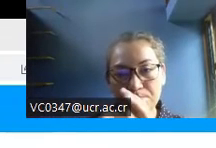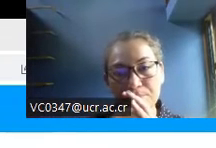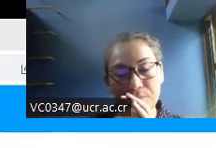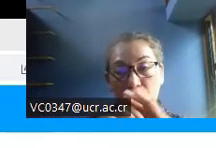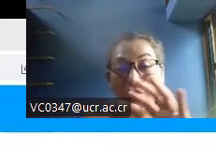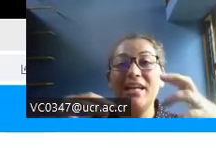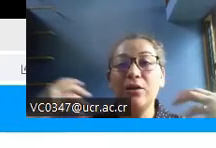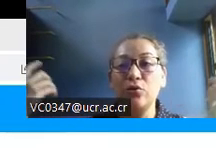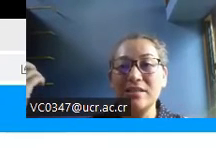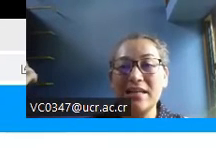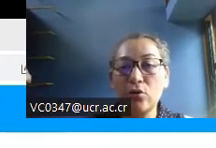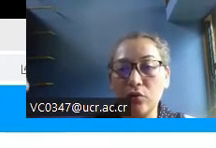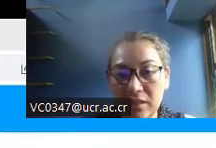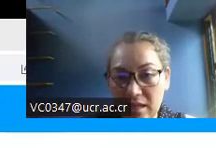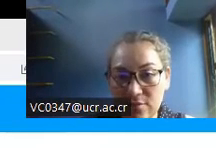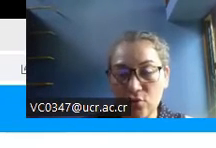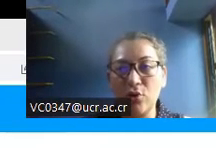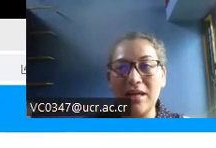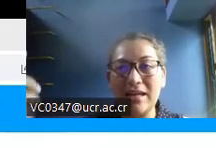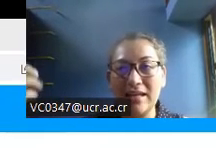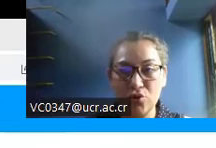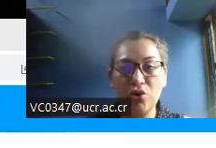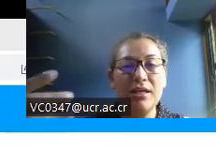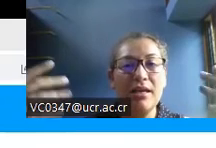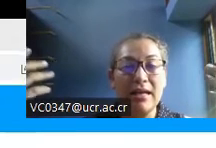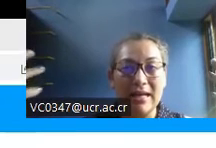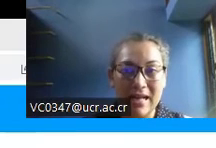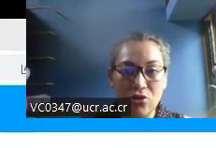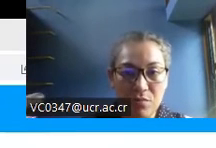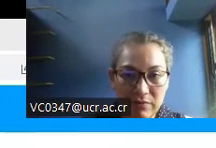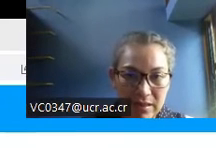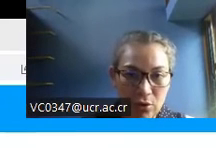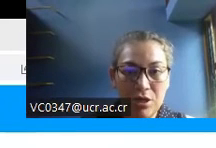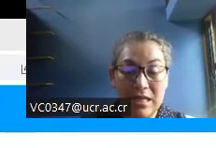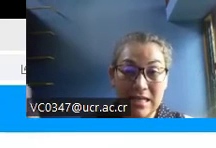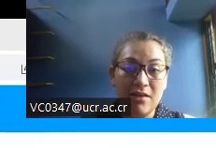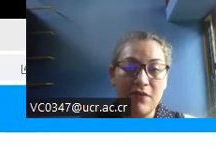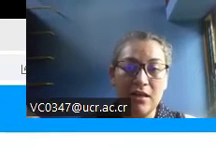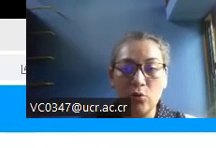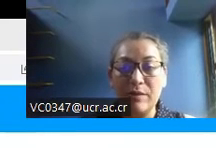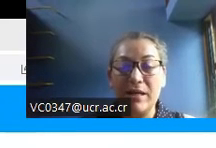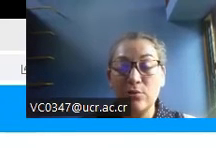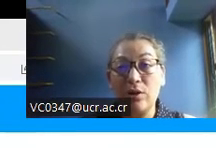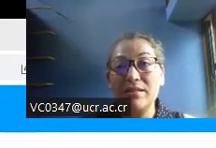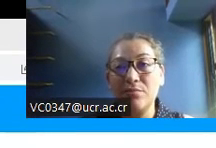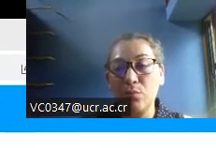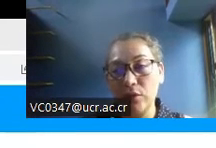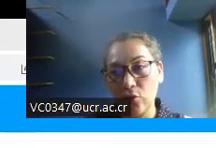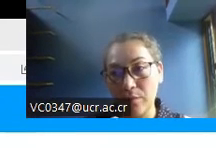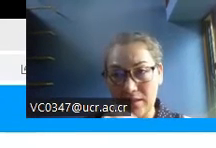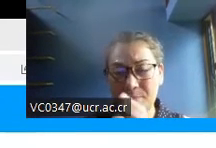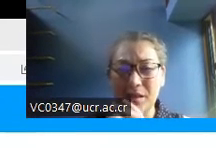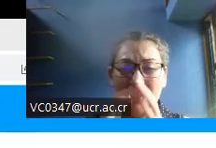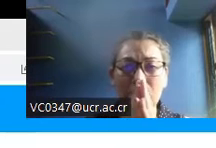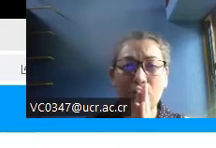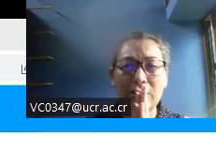video. Voy a reconocer el contexto en el que estoy creando mi video y a definir cuál va a ser mi